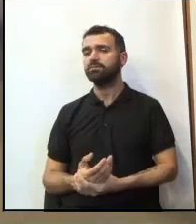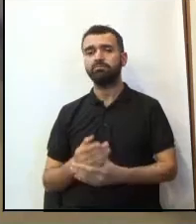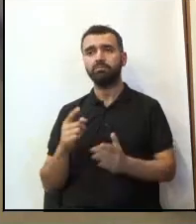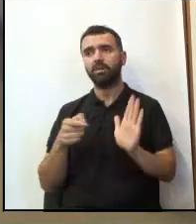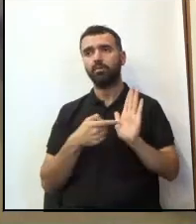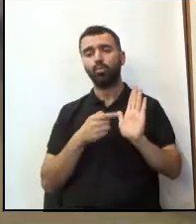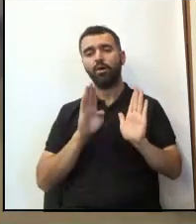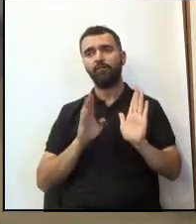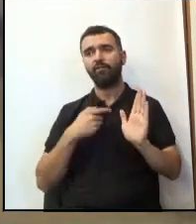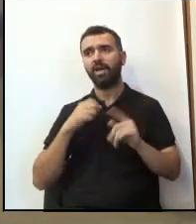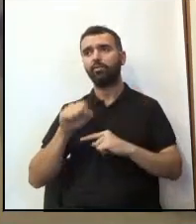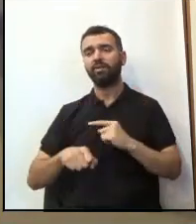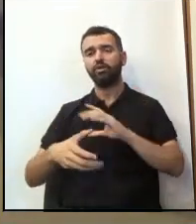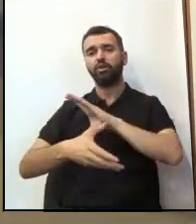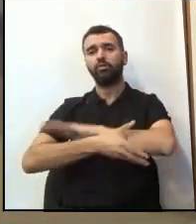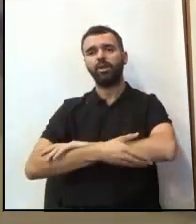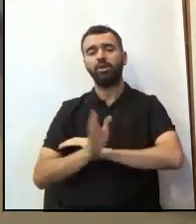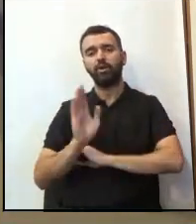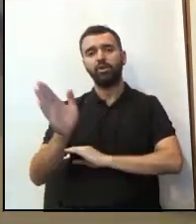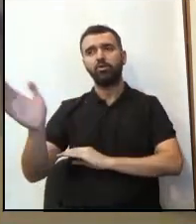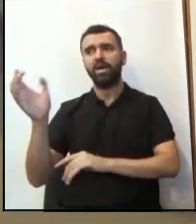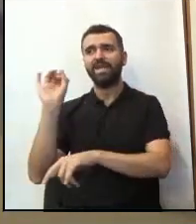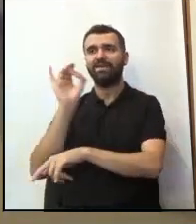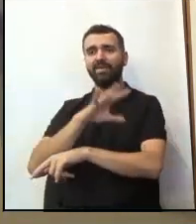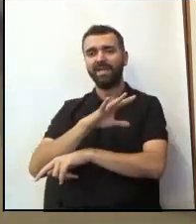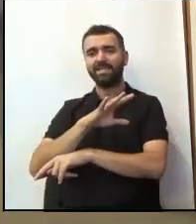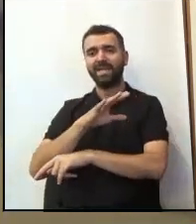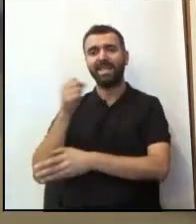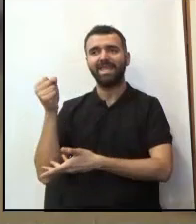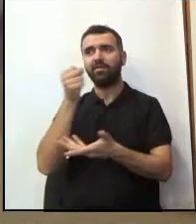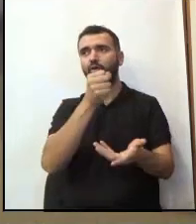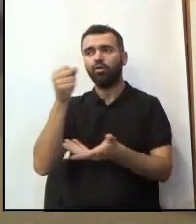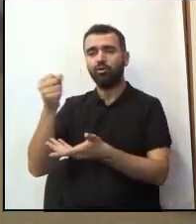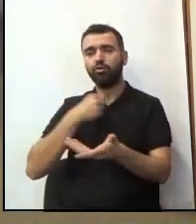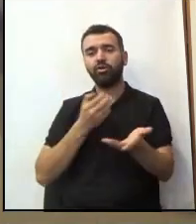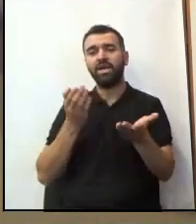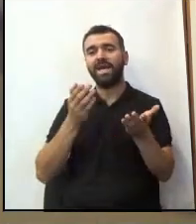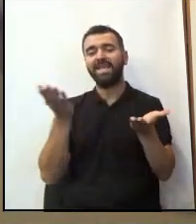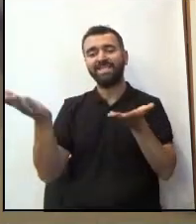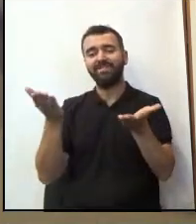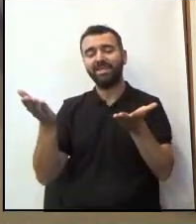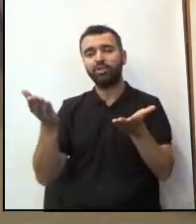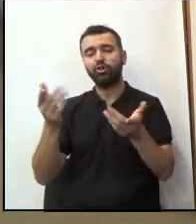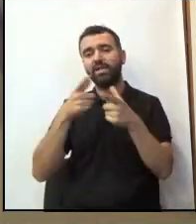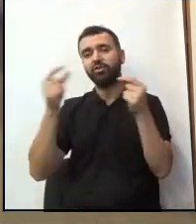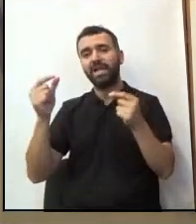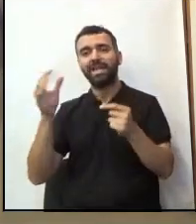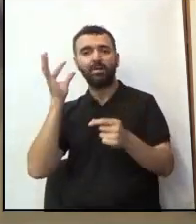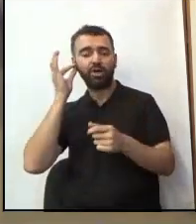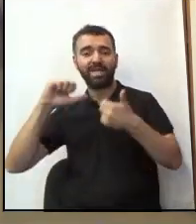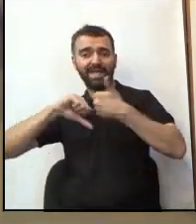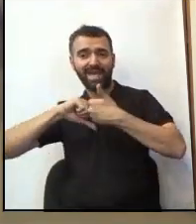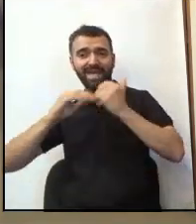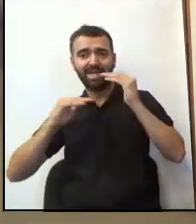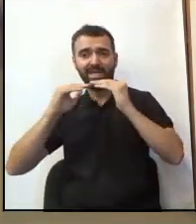Pasamos al punto B, aprobación del convenio de continuidad de transferencia de fondos y ejecución entre el Servicio Nacional de la Mujer y Equidad de Género y la Municipalidad de Ñuñoa